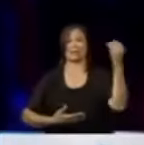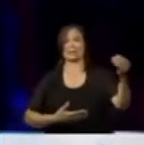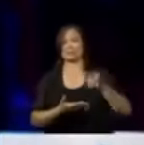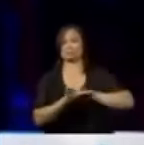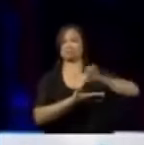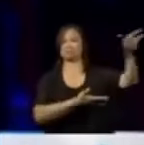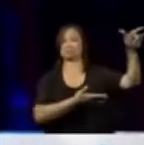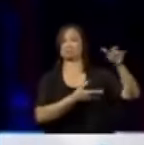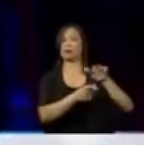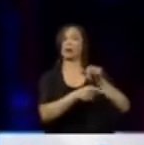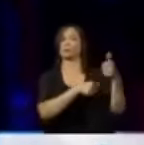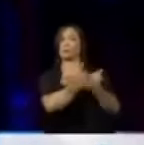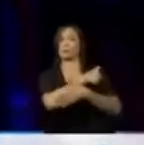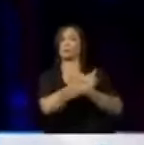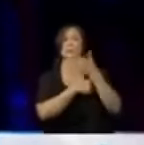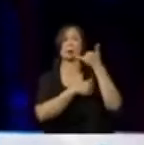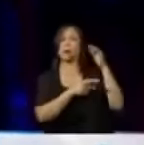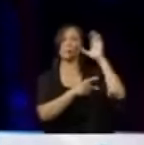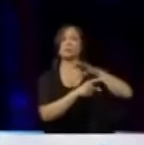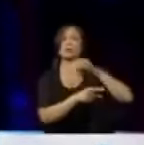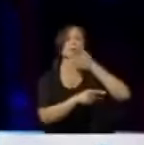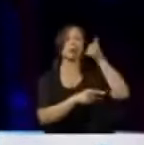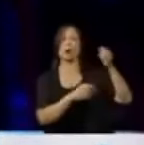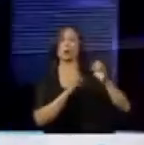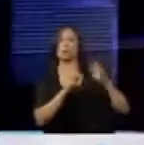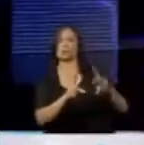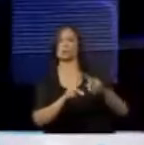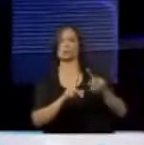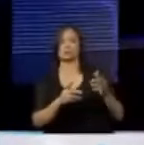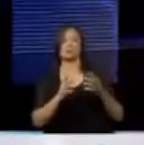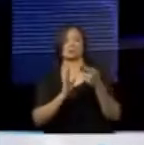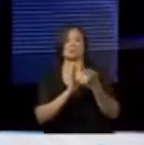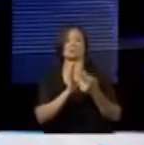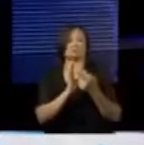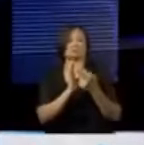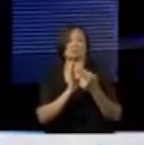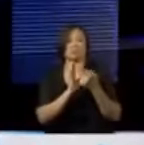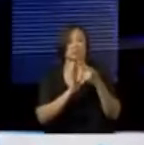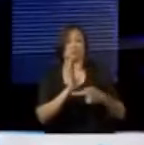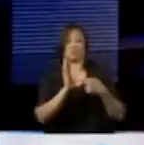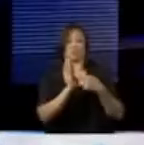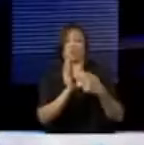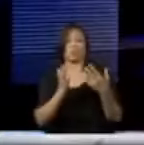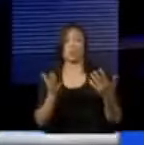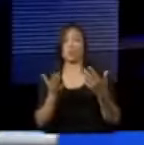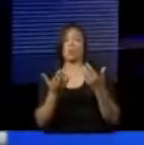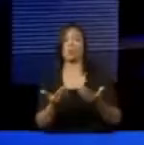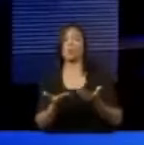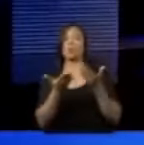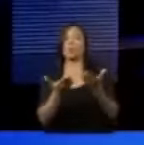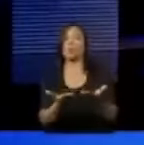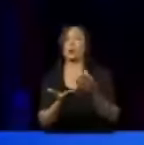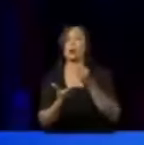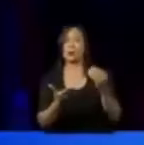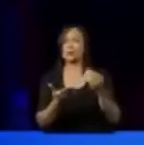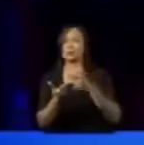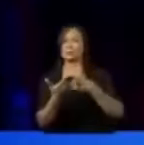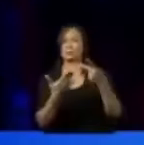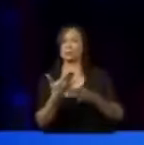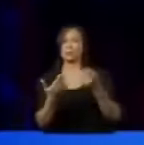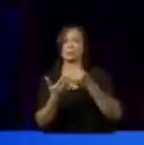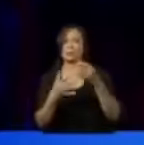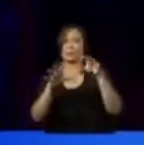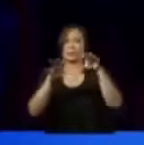país en búsqueda de mejores oportunidades. Desde su rol, ¿cuál sería su propuesta para retener a